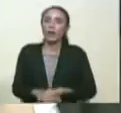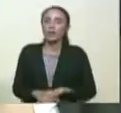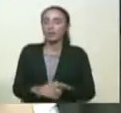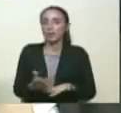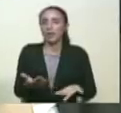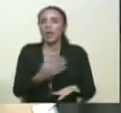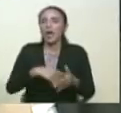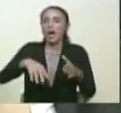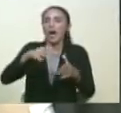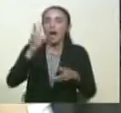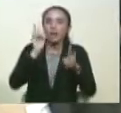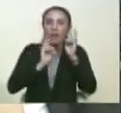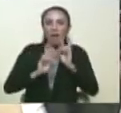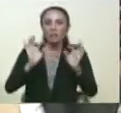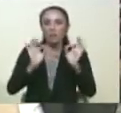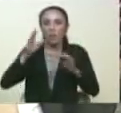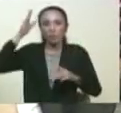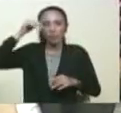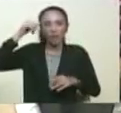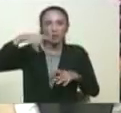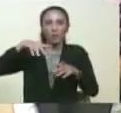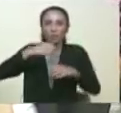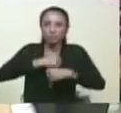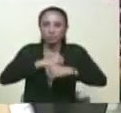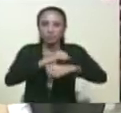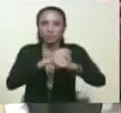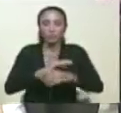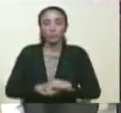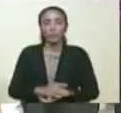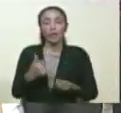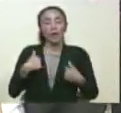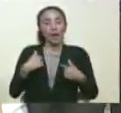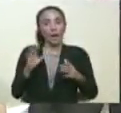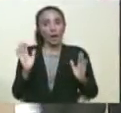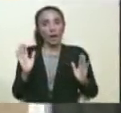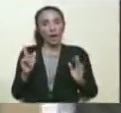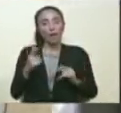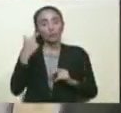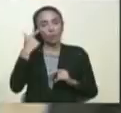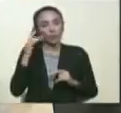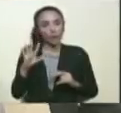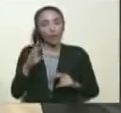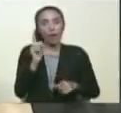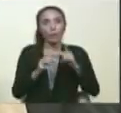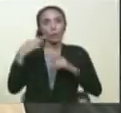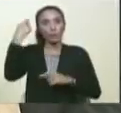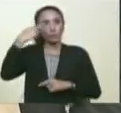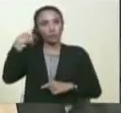ofendieron. Pero yo sé que esa expresión, que fue muy fuerte, llamó a la reflexión a muchos.